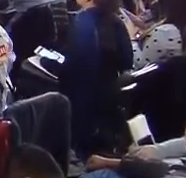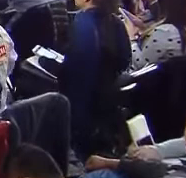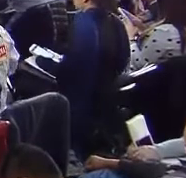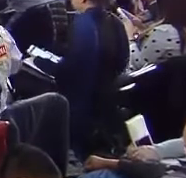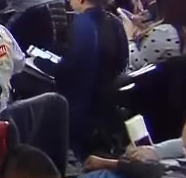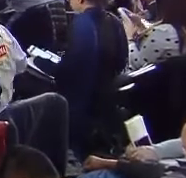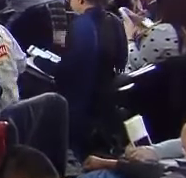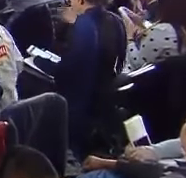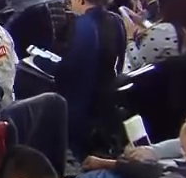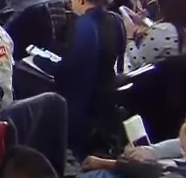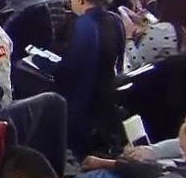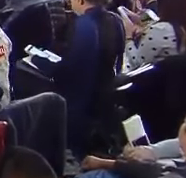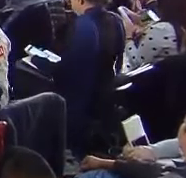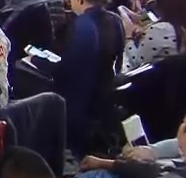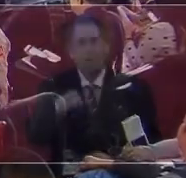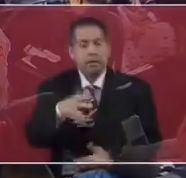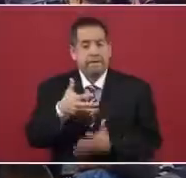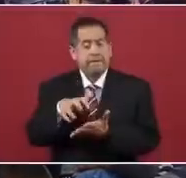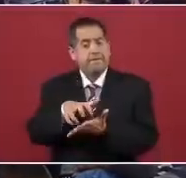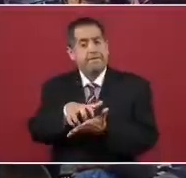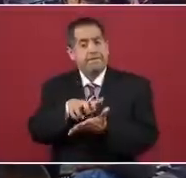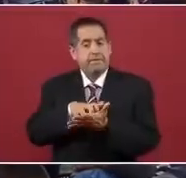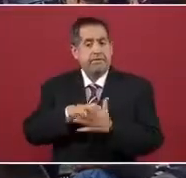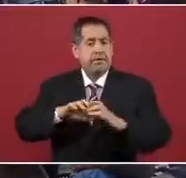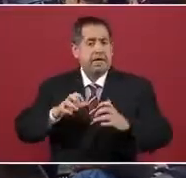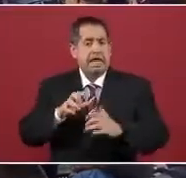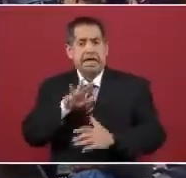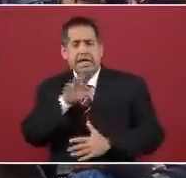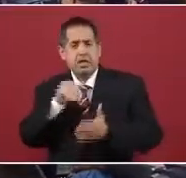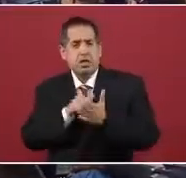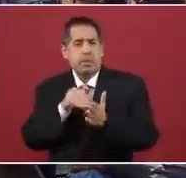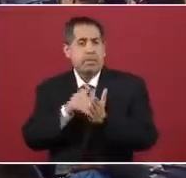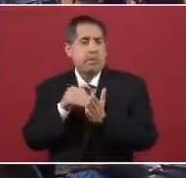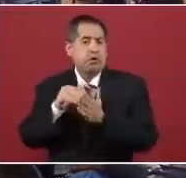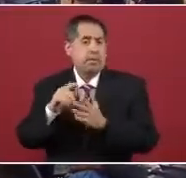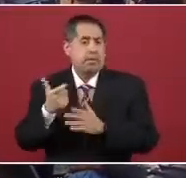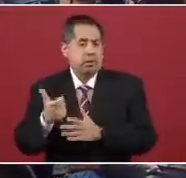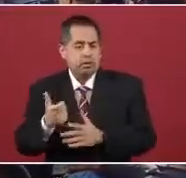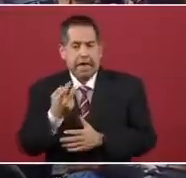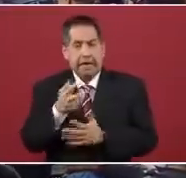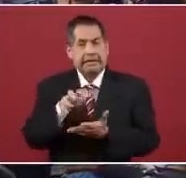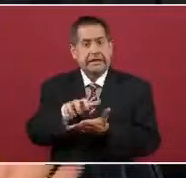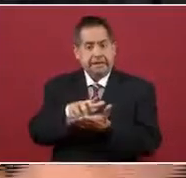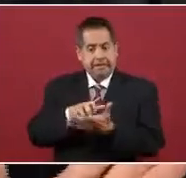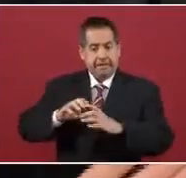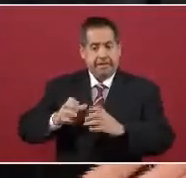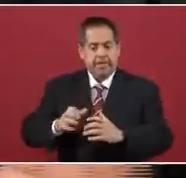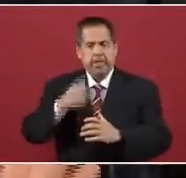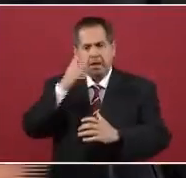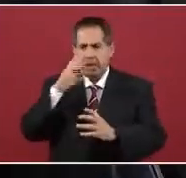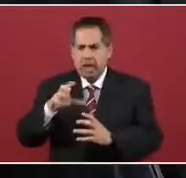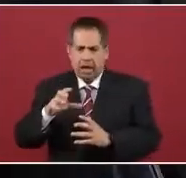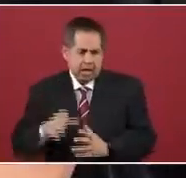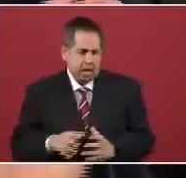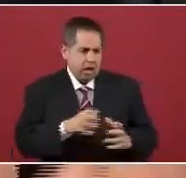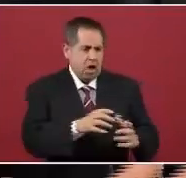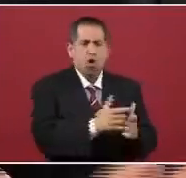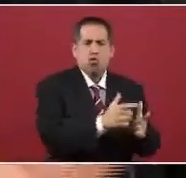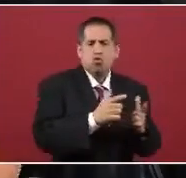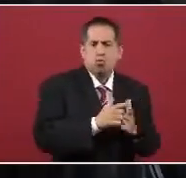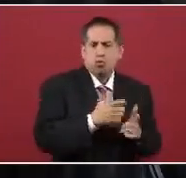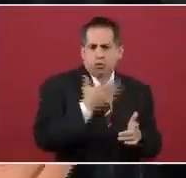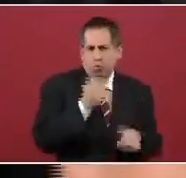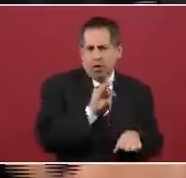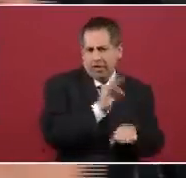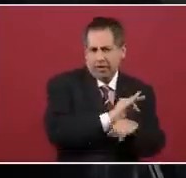500 y 900 mil millones de pesos, que esa cantidad iba a ser aplicada a los grupos más vulnerables y